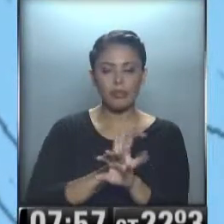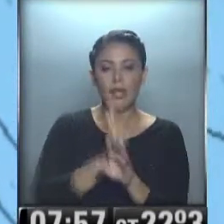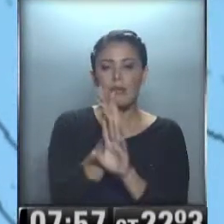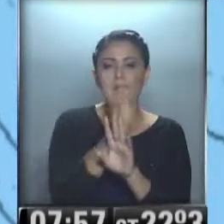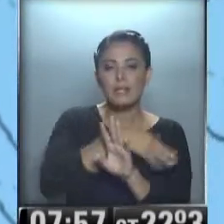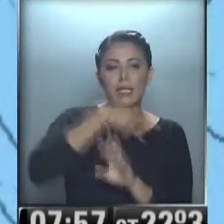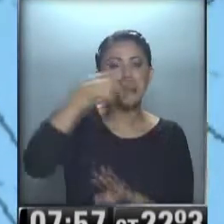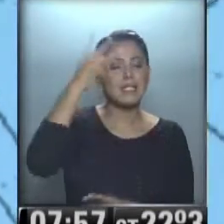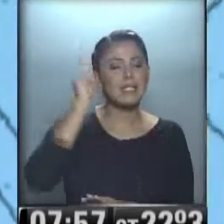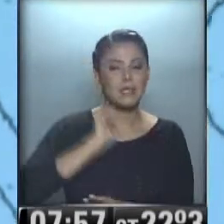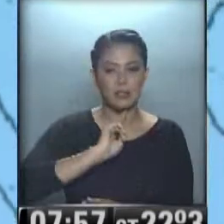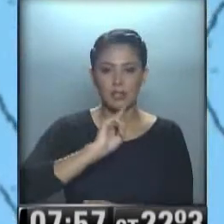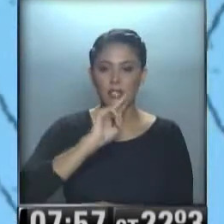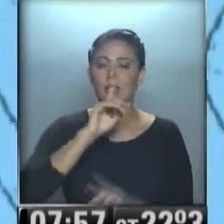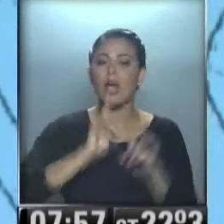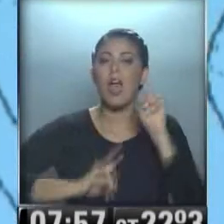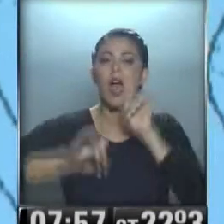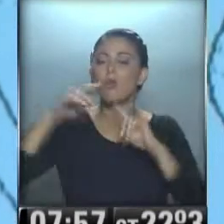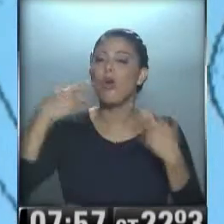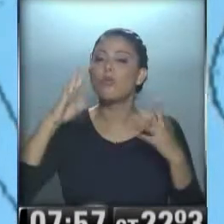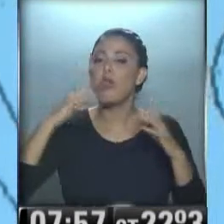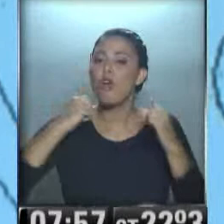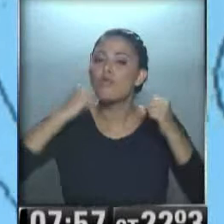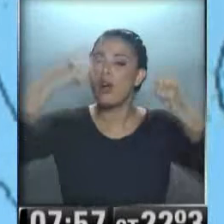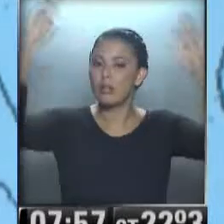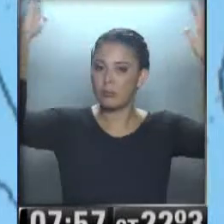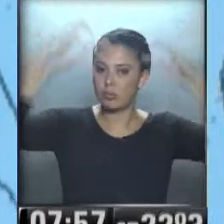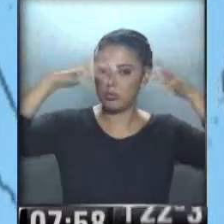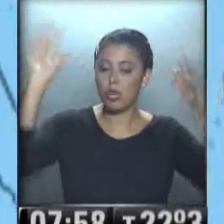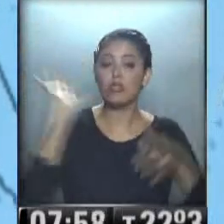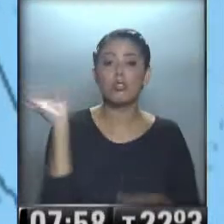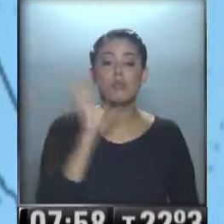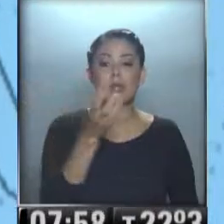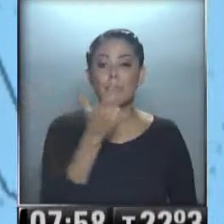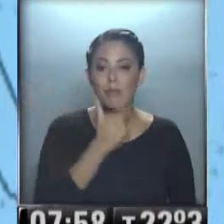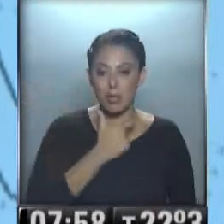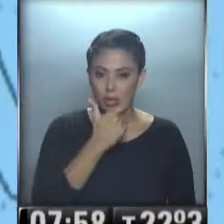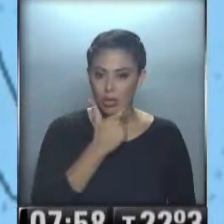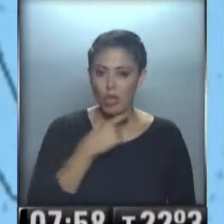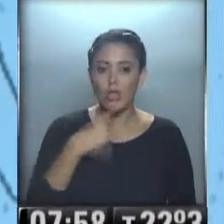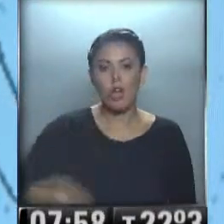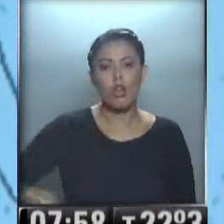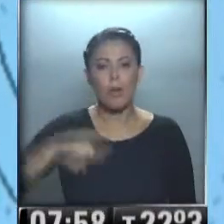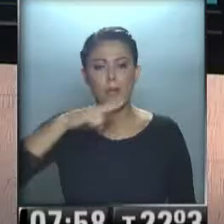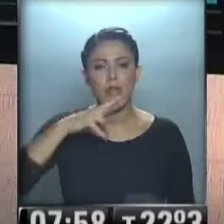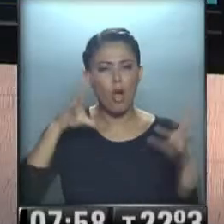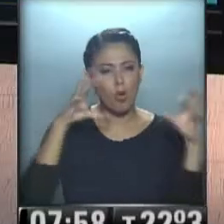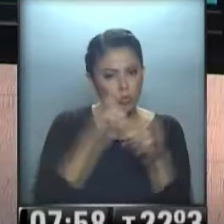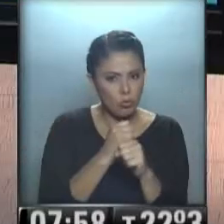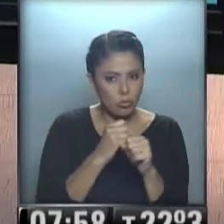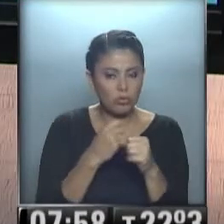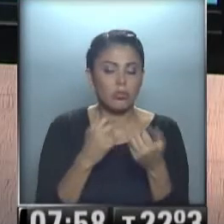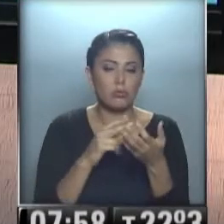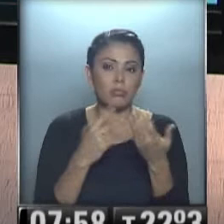cordillera, fenómenos aislados. Algunos pueden ser intensos, queridos mendocinos, Ver verde fuerte allí. En